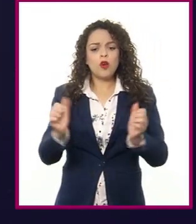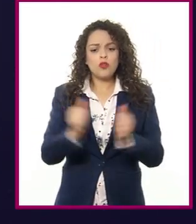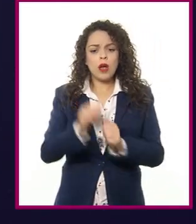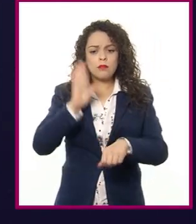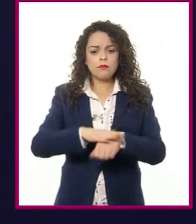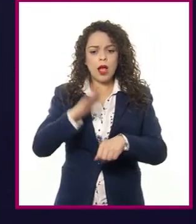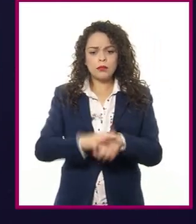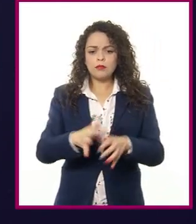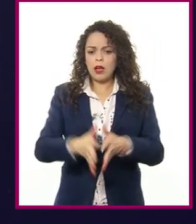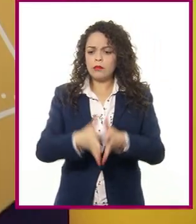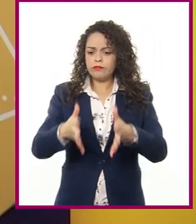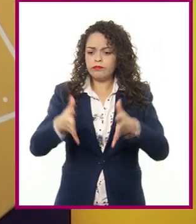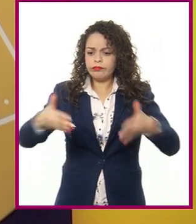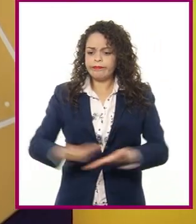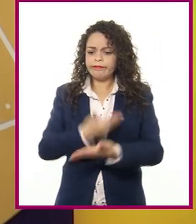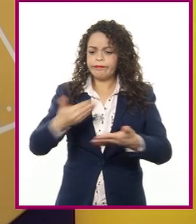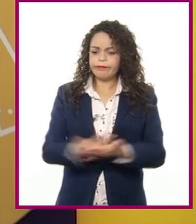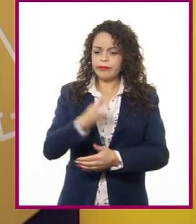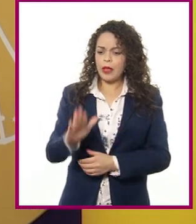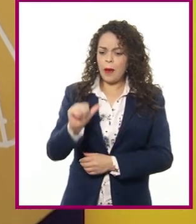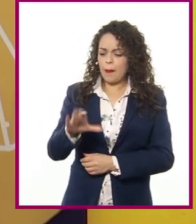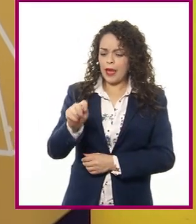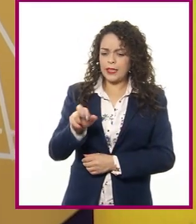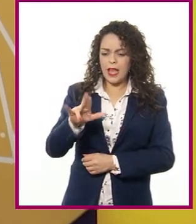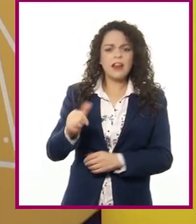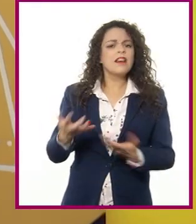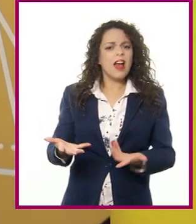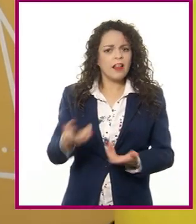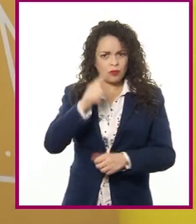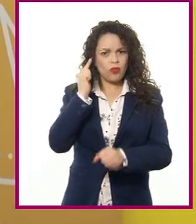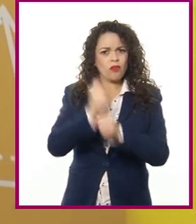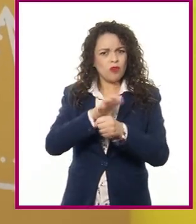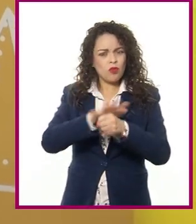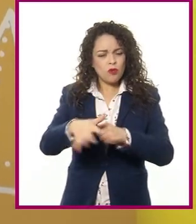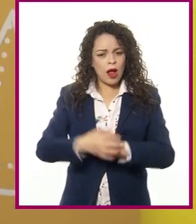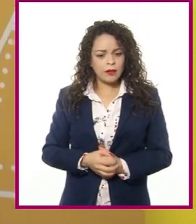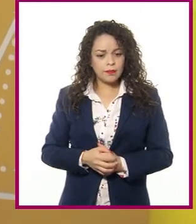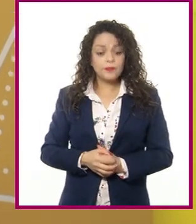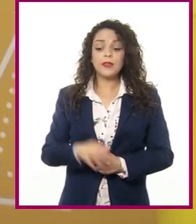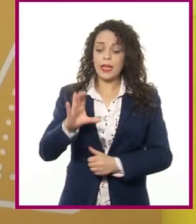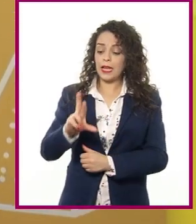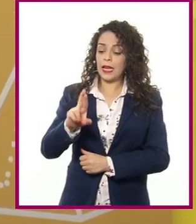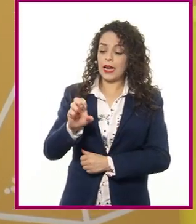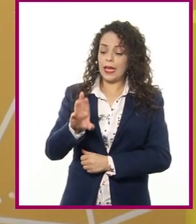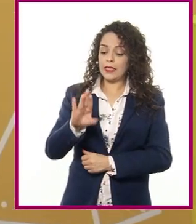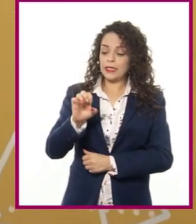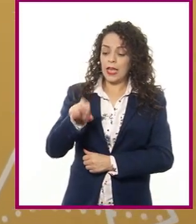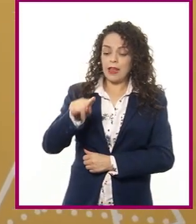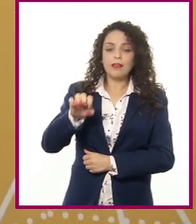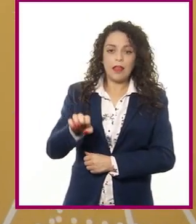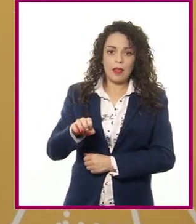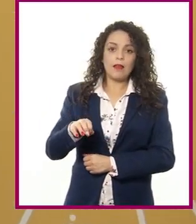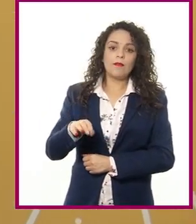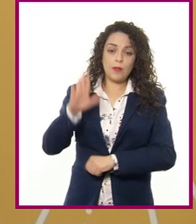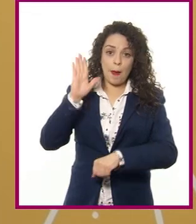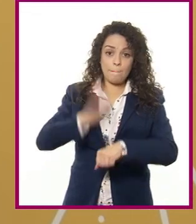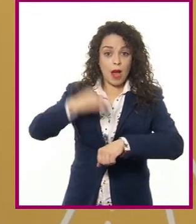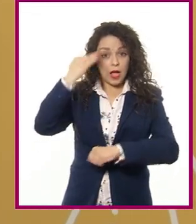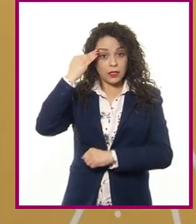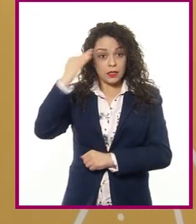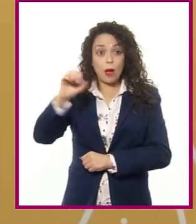de las bacterias, Leslie? El comportamiento en la reproducción es creciente. De este modo, entre mayor